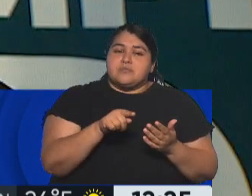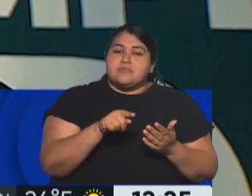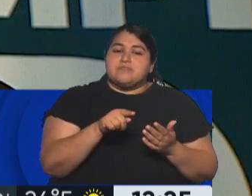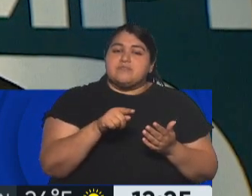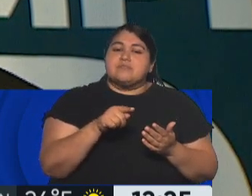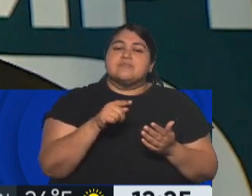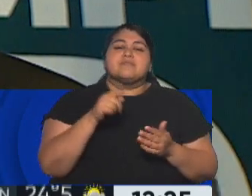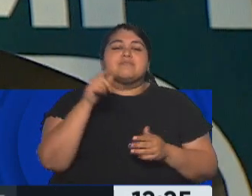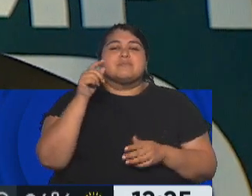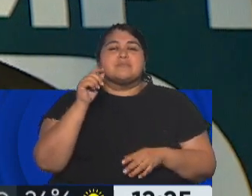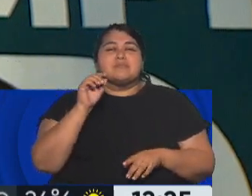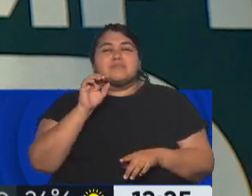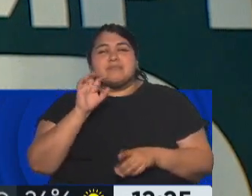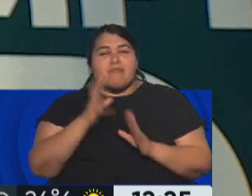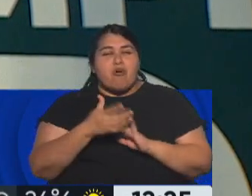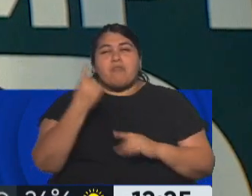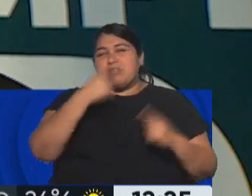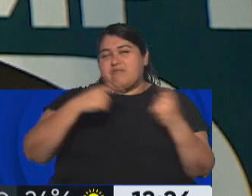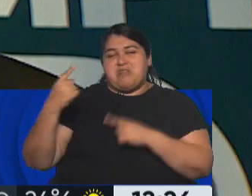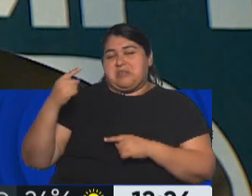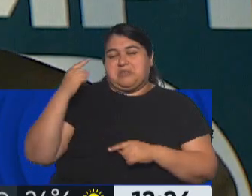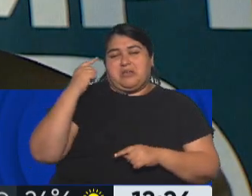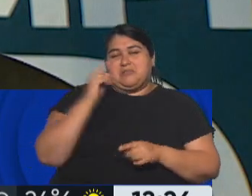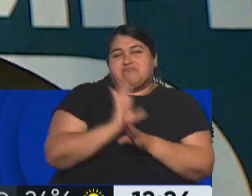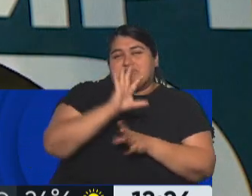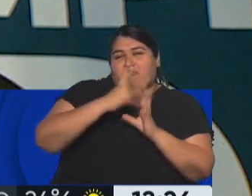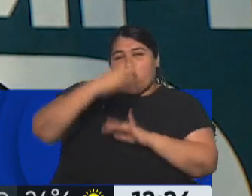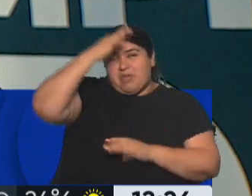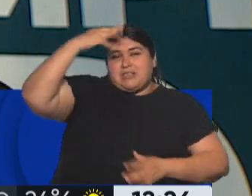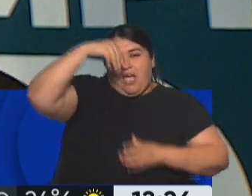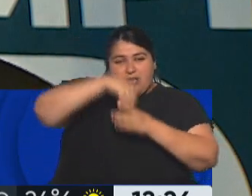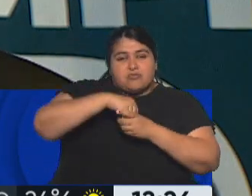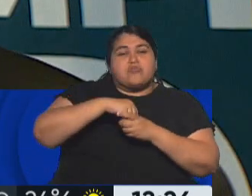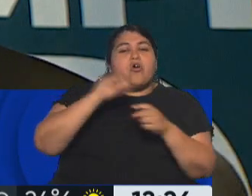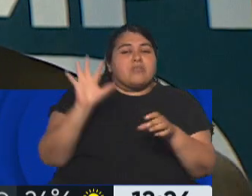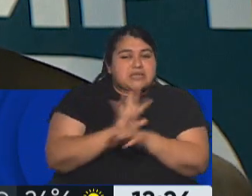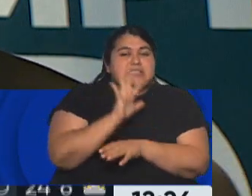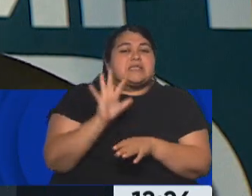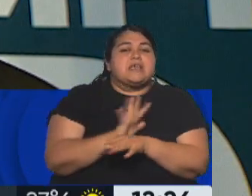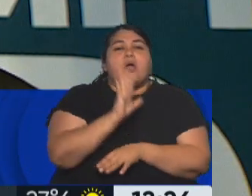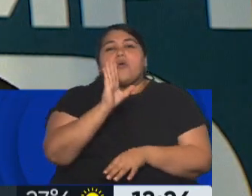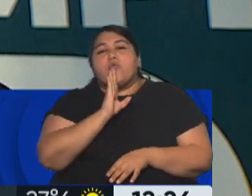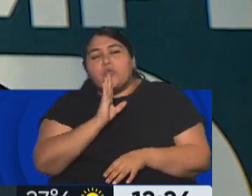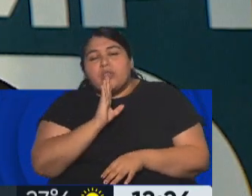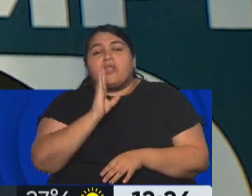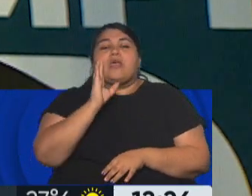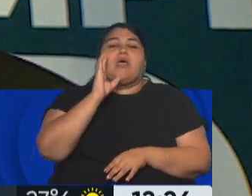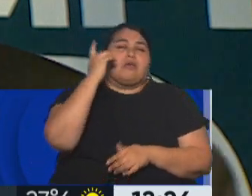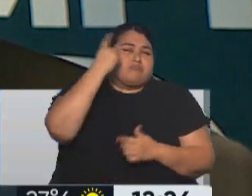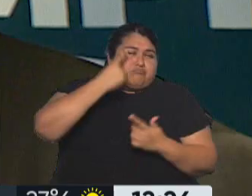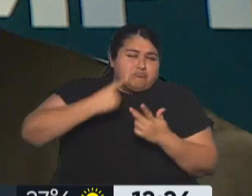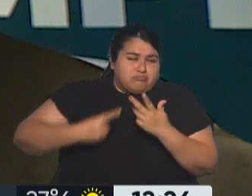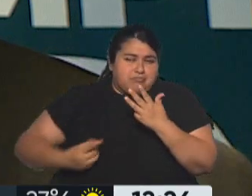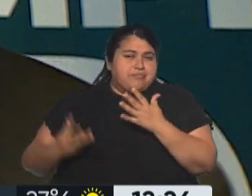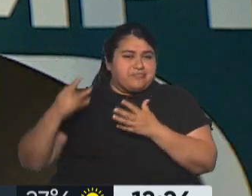influencia del grotesco del teatro yidish bueno de todas estas cosas que te digo del cine americano judío de Billy wilder de viste